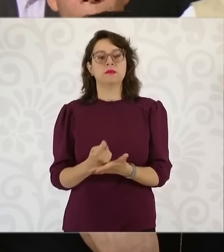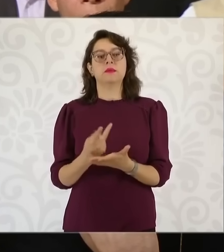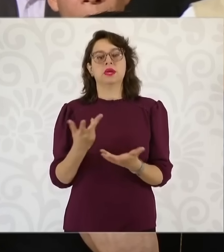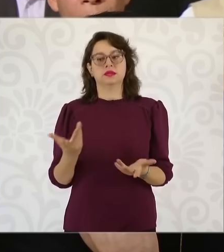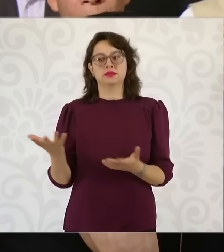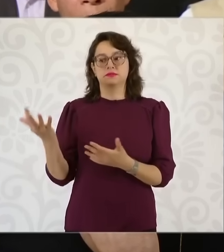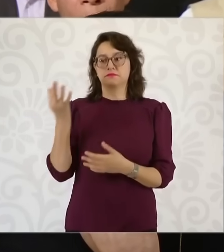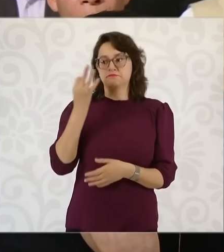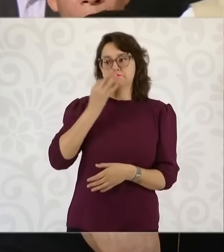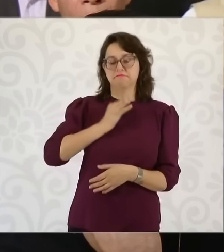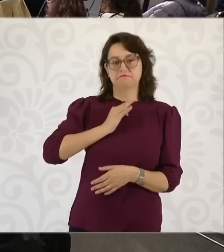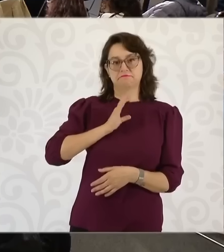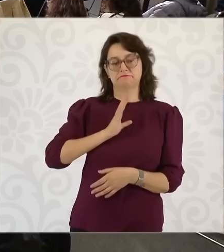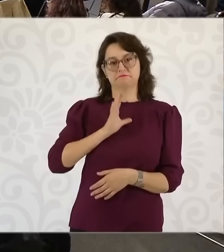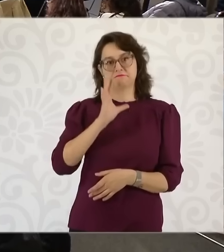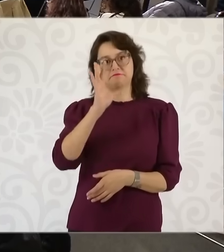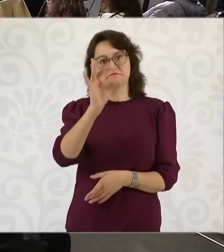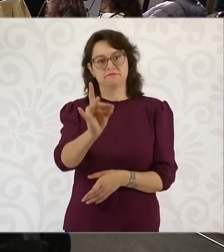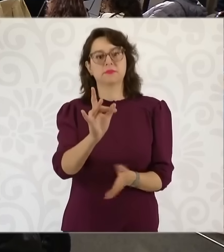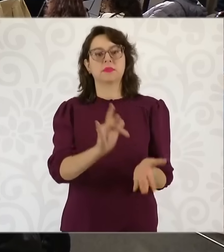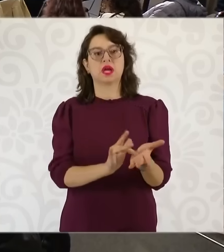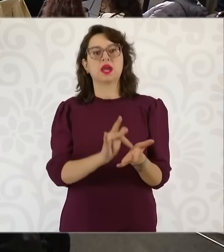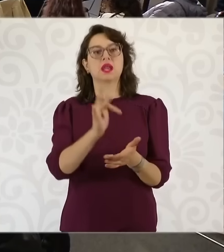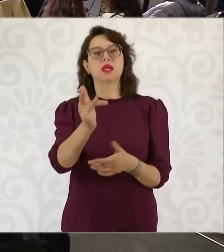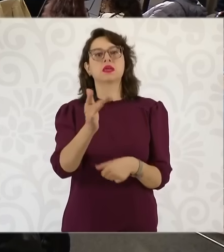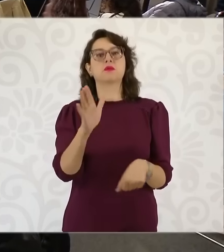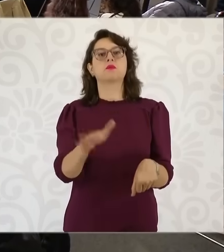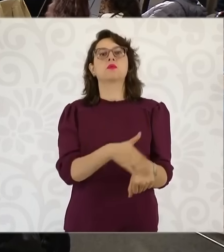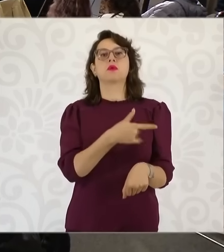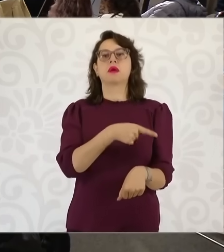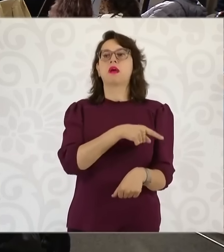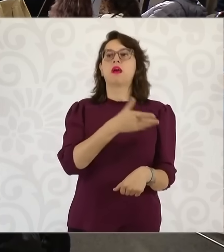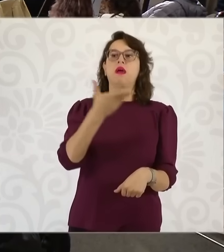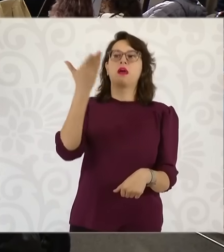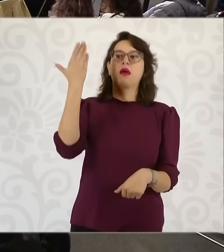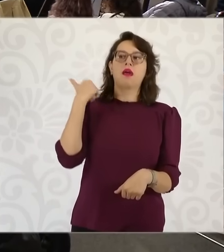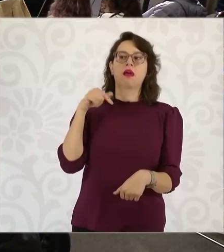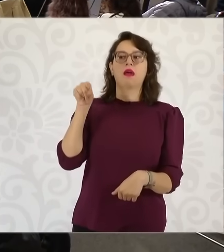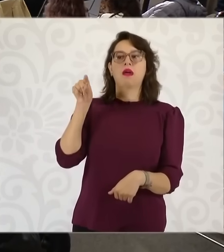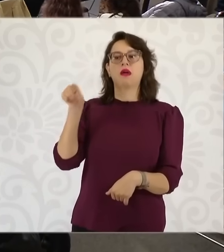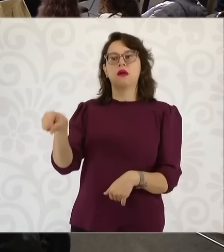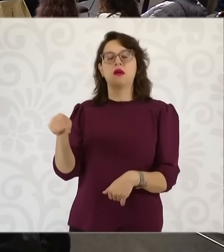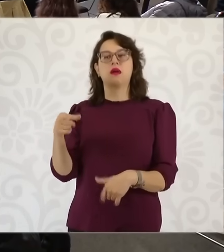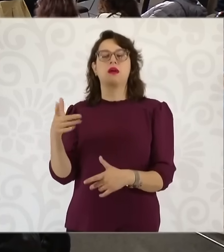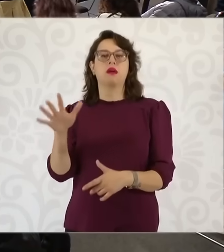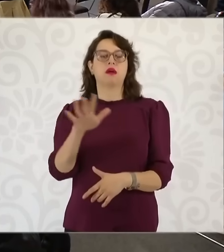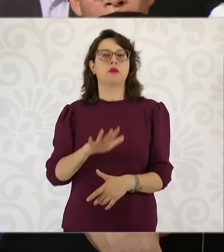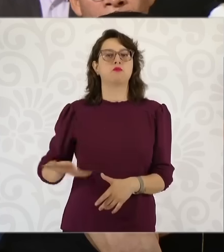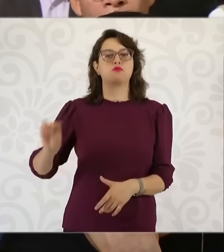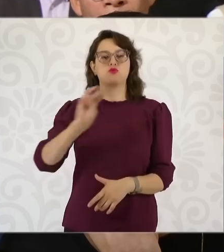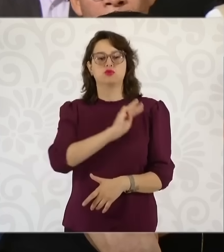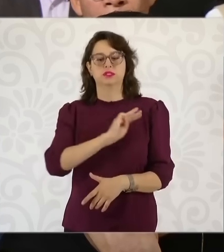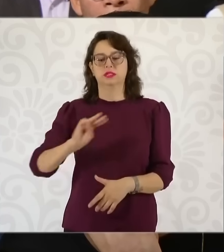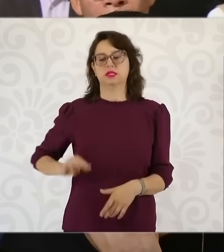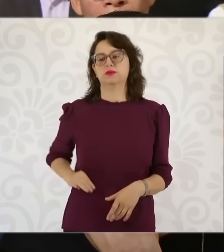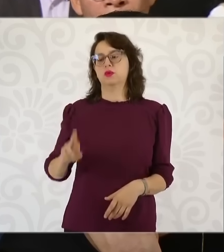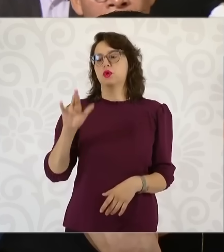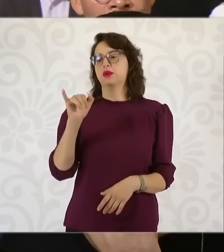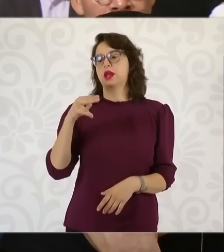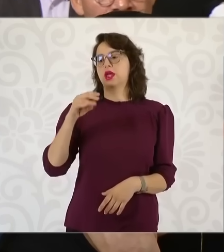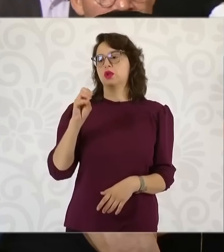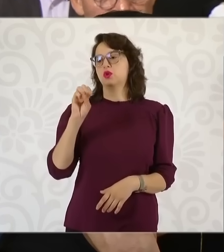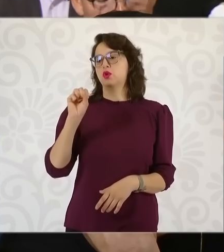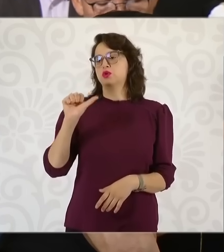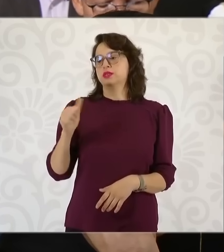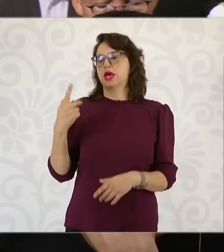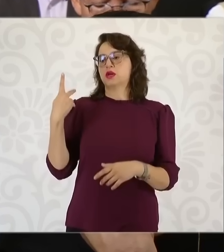que pues en este tema de las 12,000 viviendas afectadas en el municipio de Reynosa, usted acudió a Matamoros,